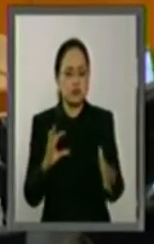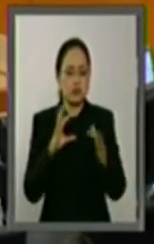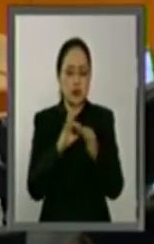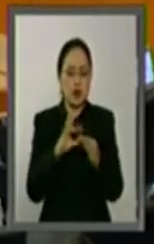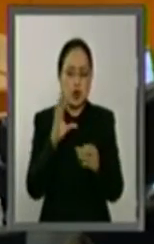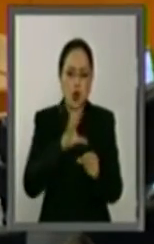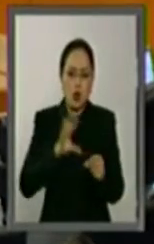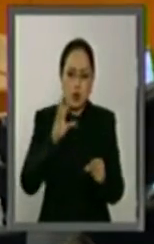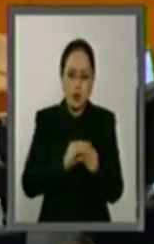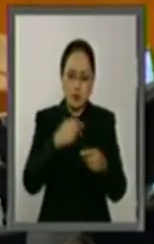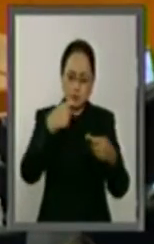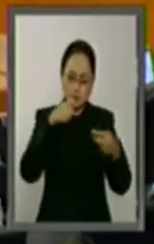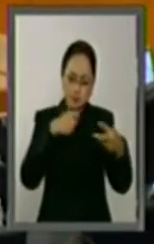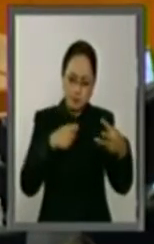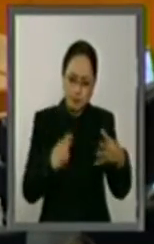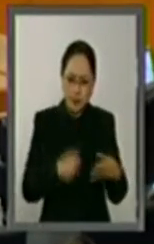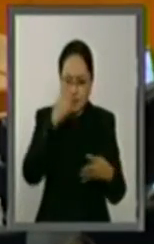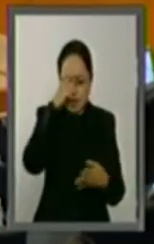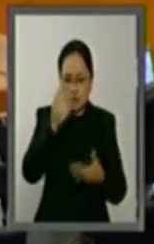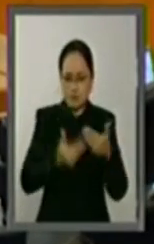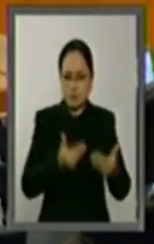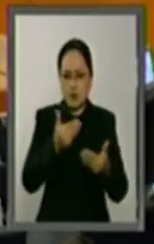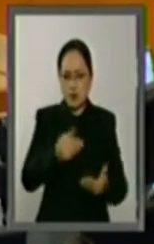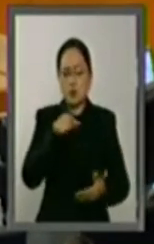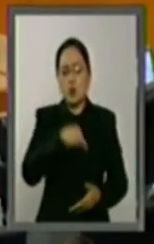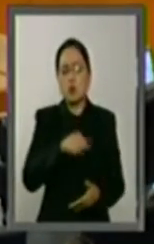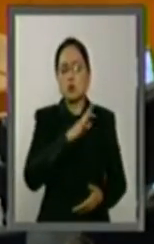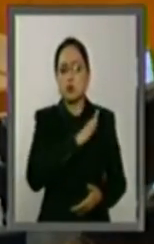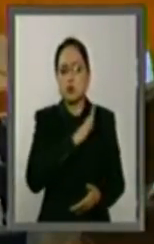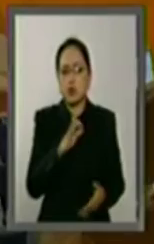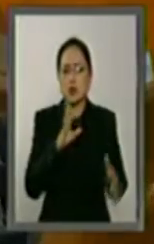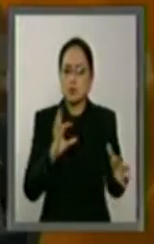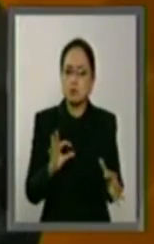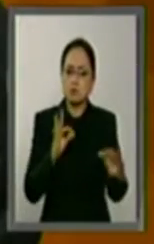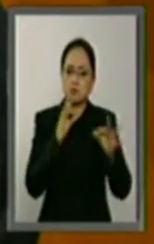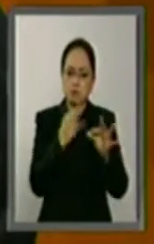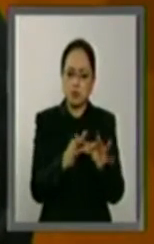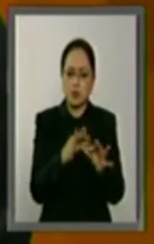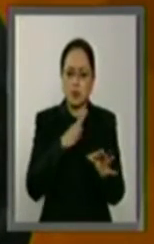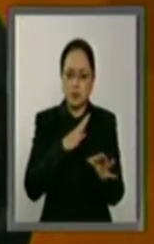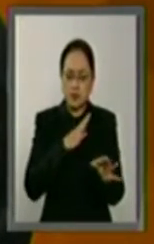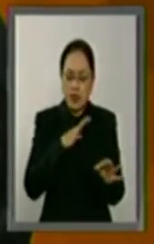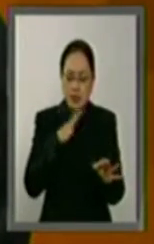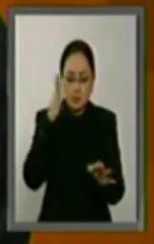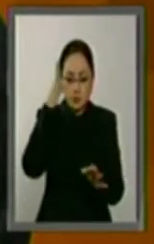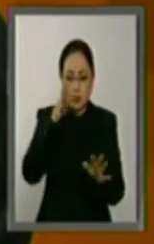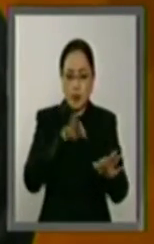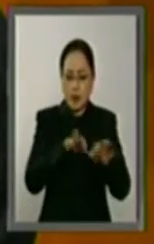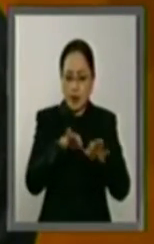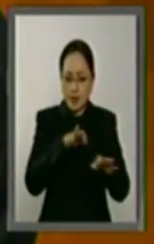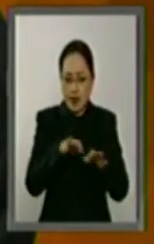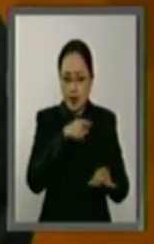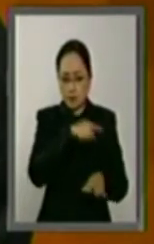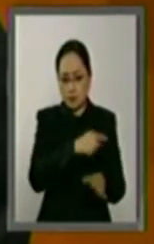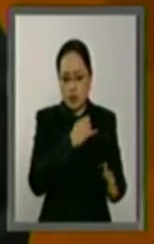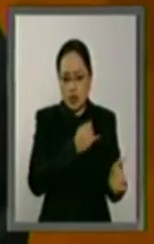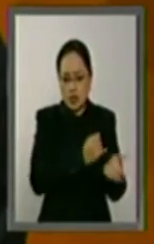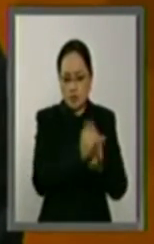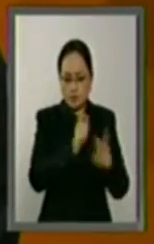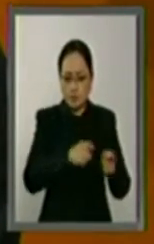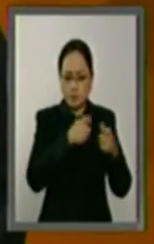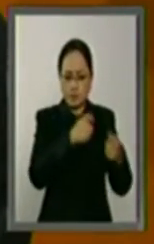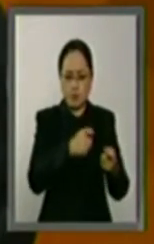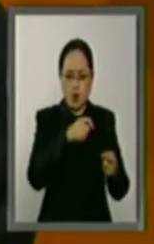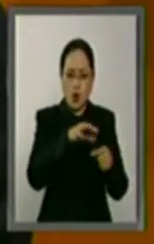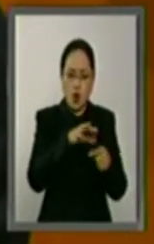las exigencias del servicio para cumplir satisfactoriamente, decidiendo otorgarle